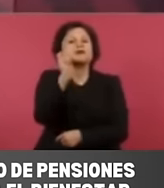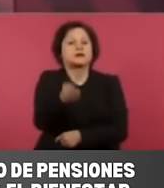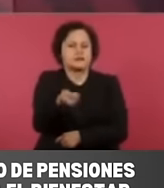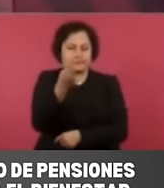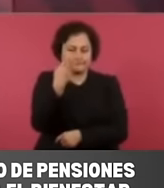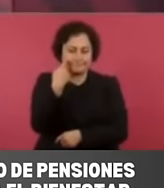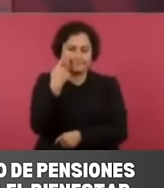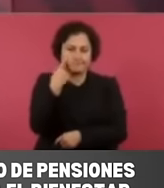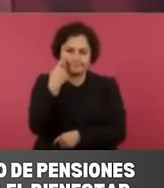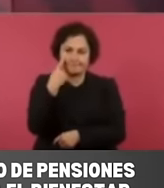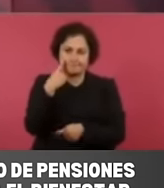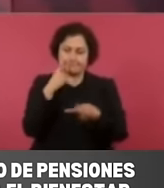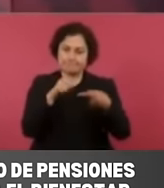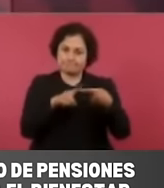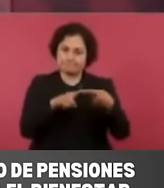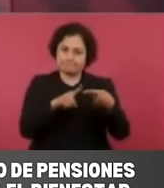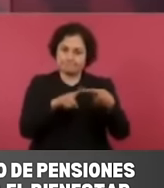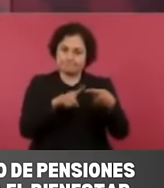muy importante,